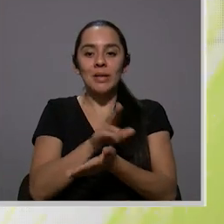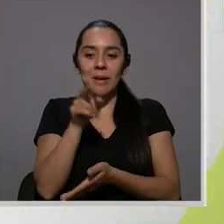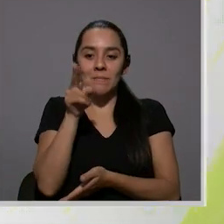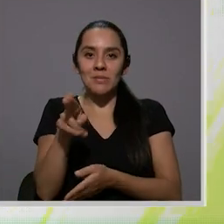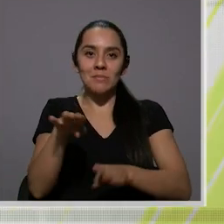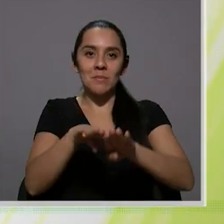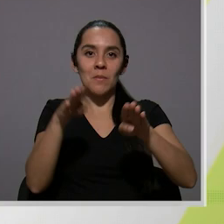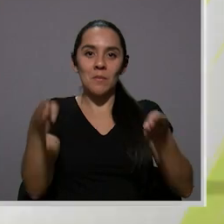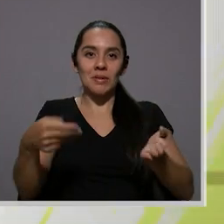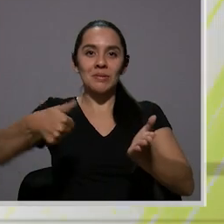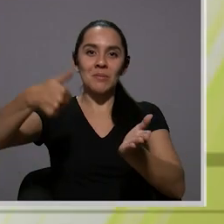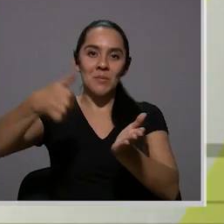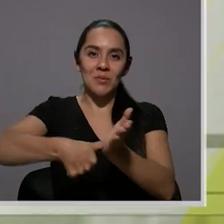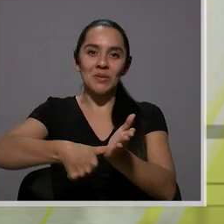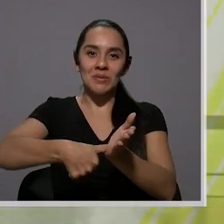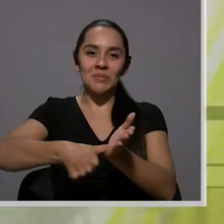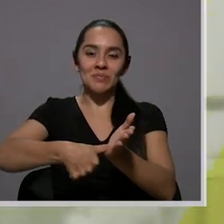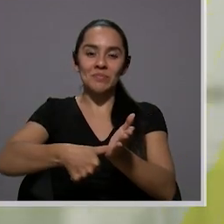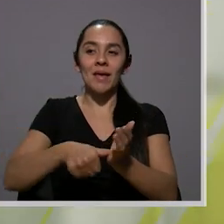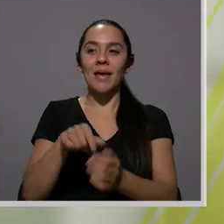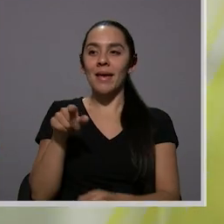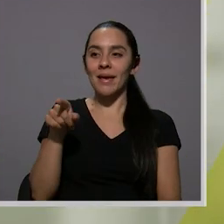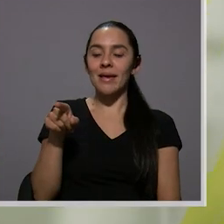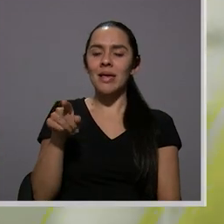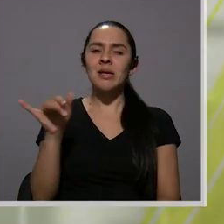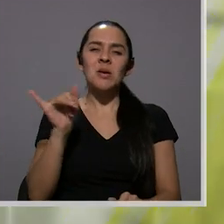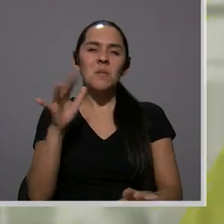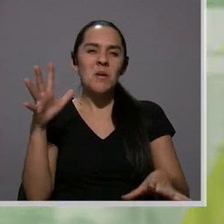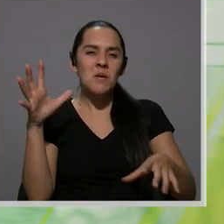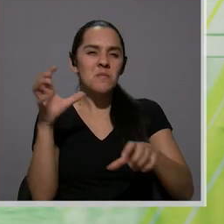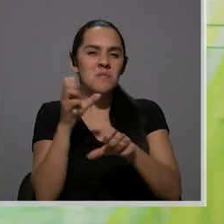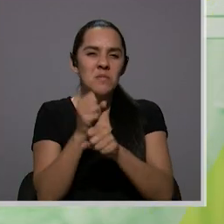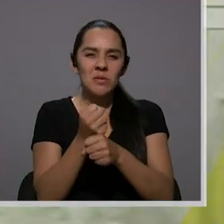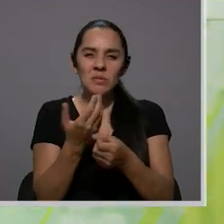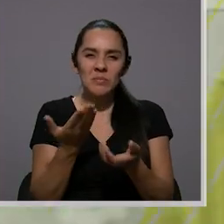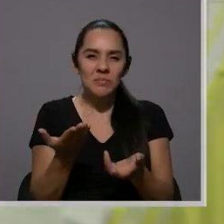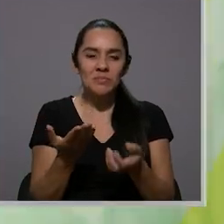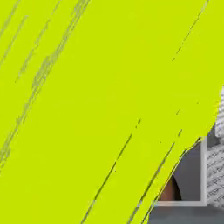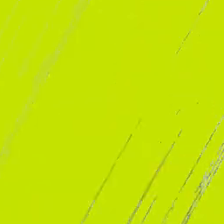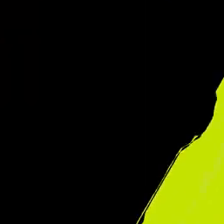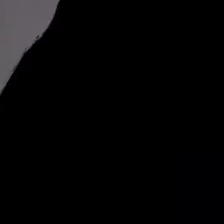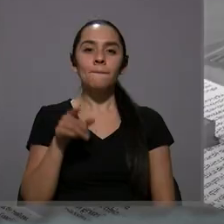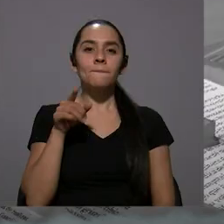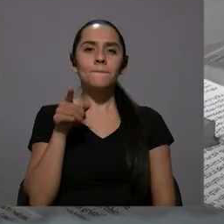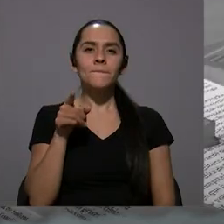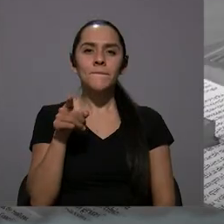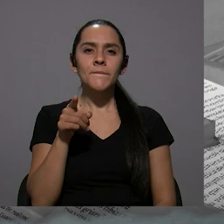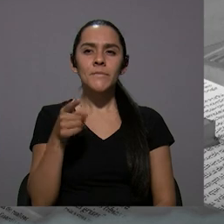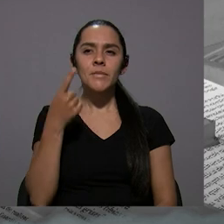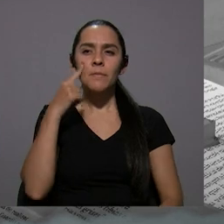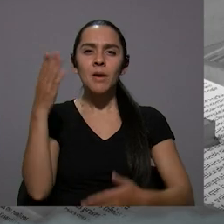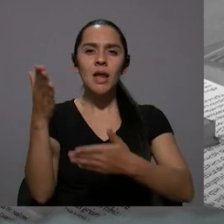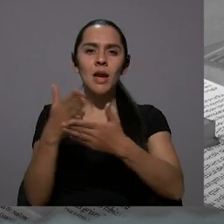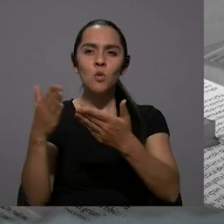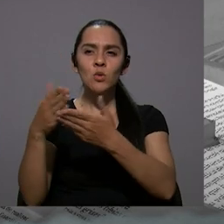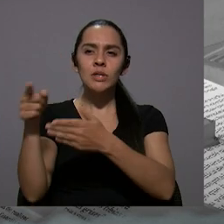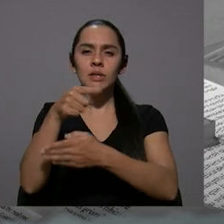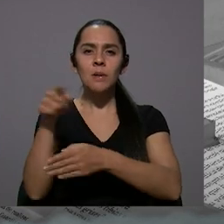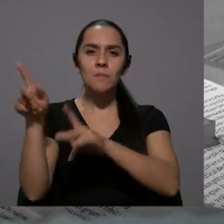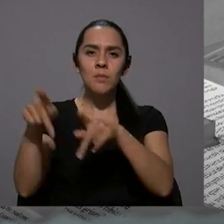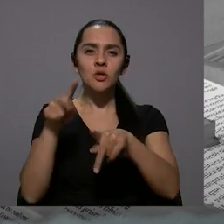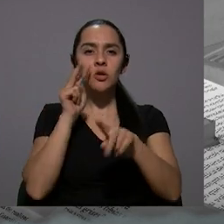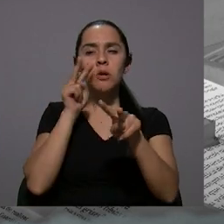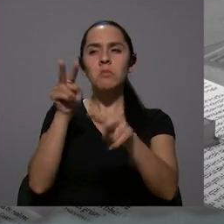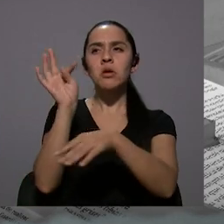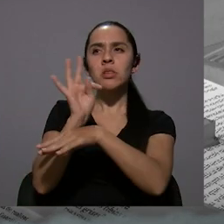votación eso mismo este más o menos en manera resumida eh En qué qué consistía para aquellas